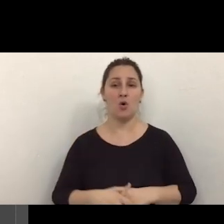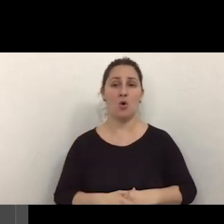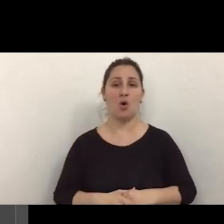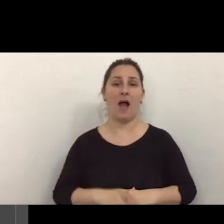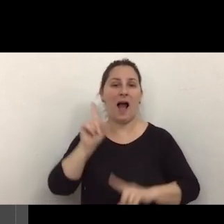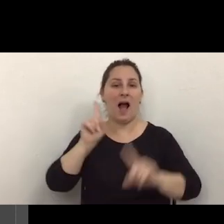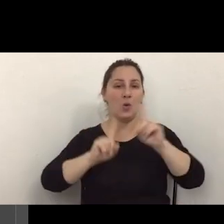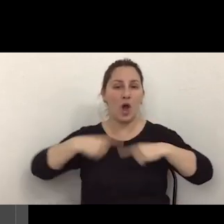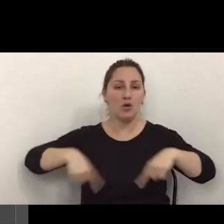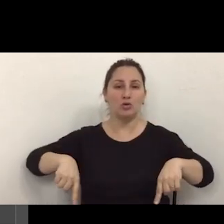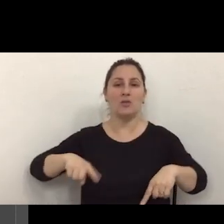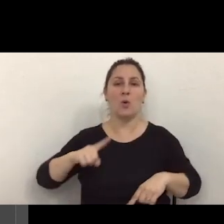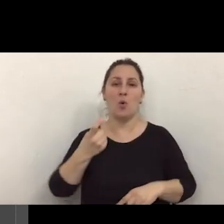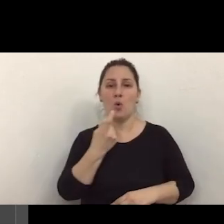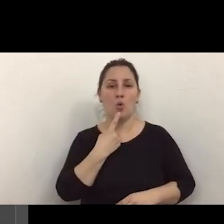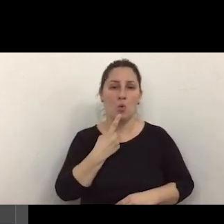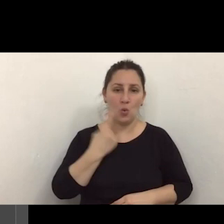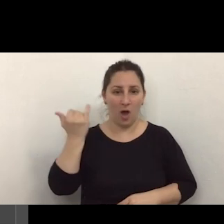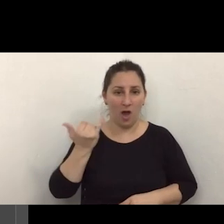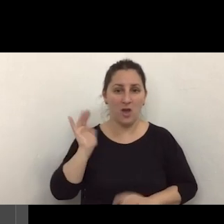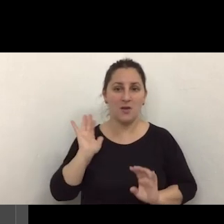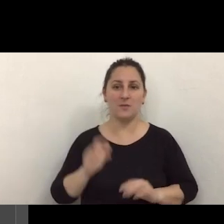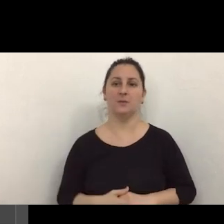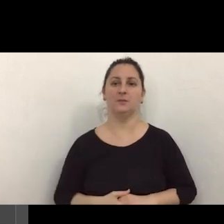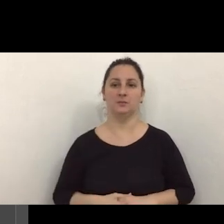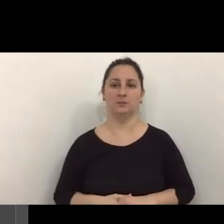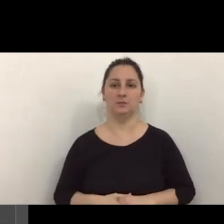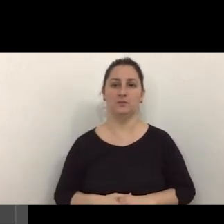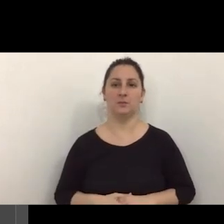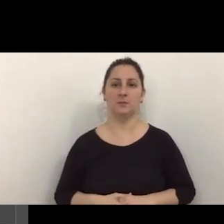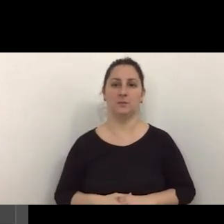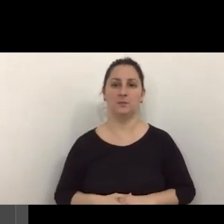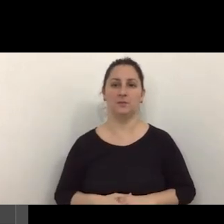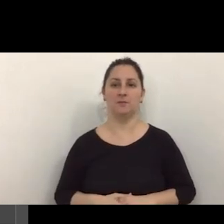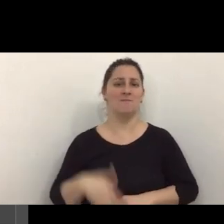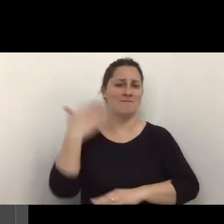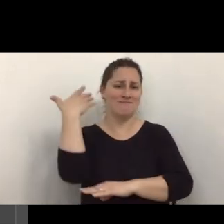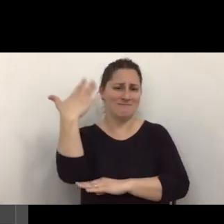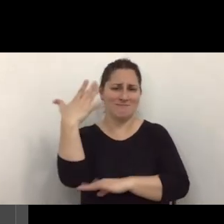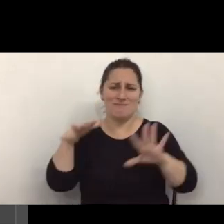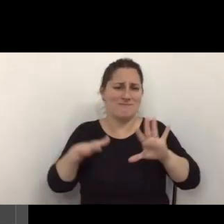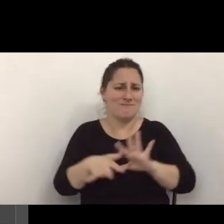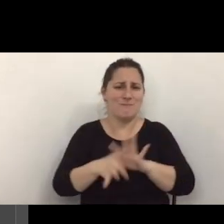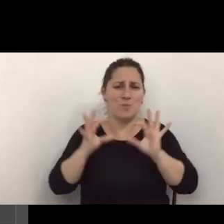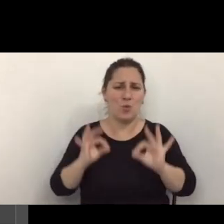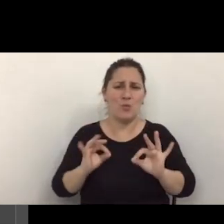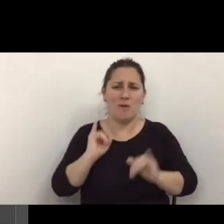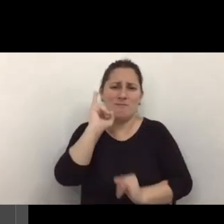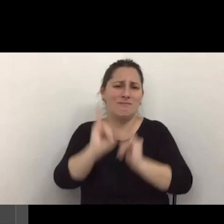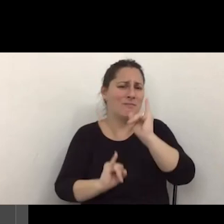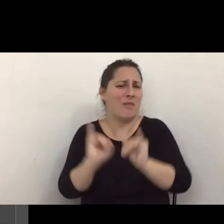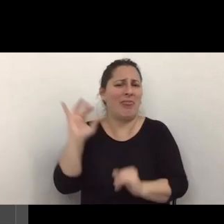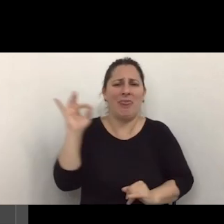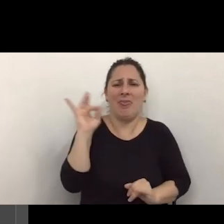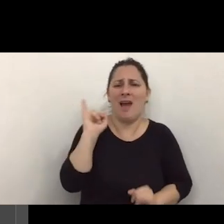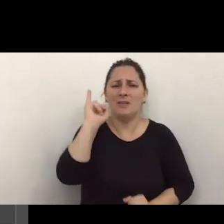quedado con dudas. Hay, Luján. Igual la exposición ha sido excelente y me encantó lo didáctico de